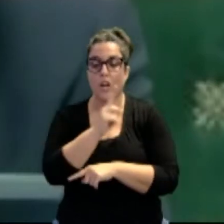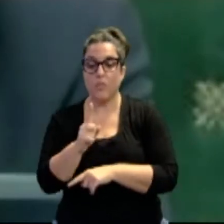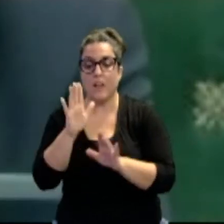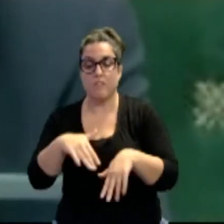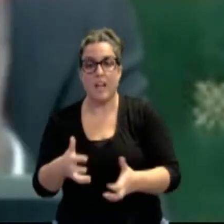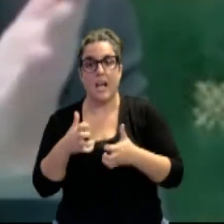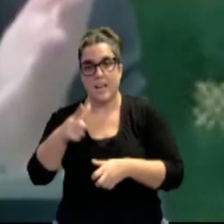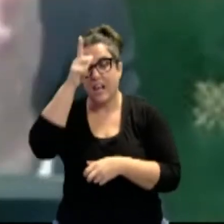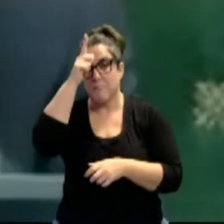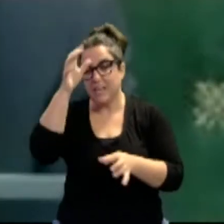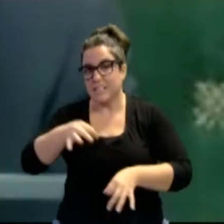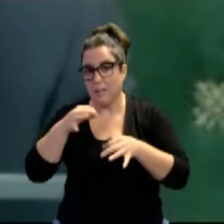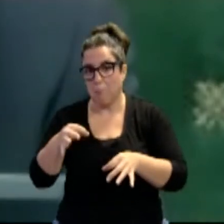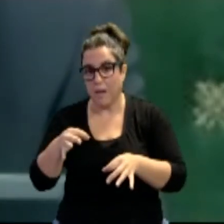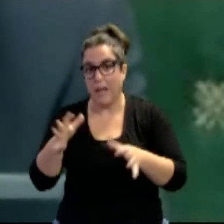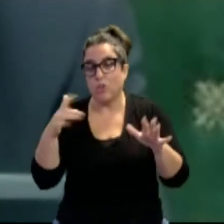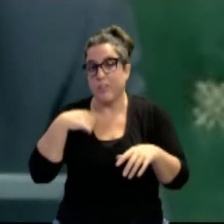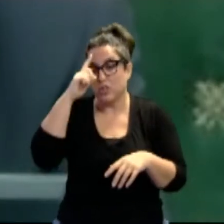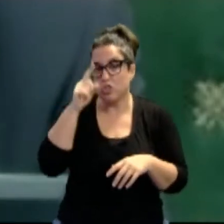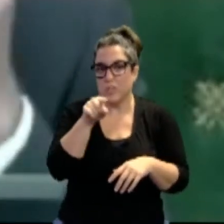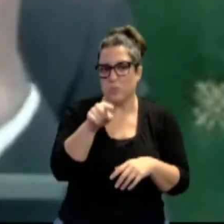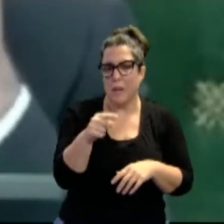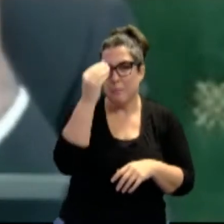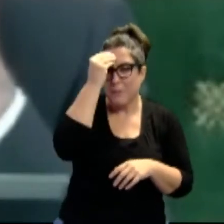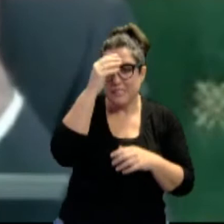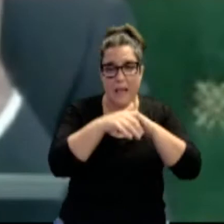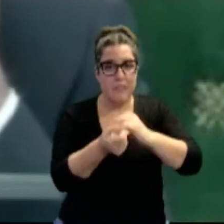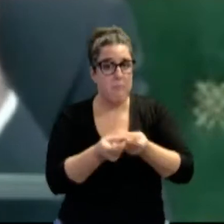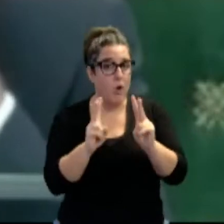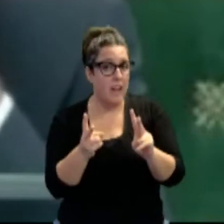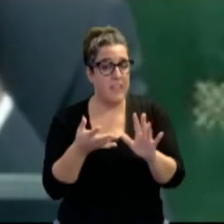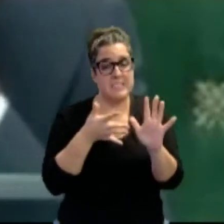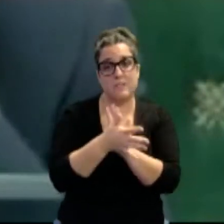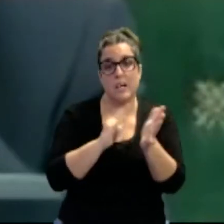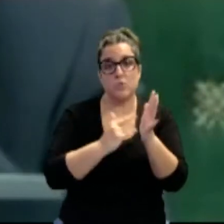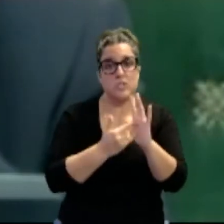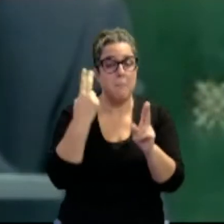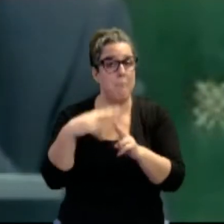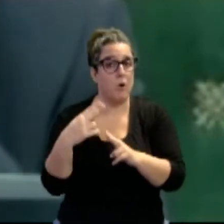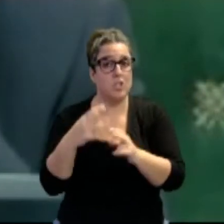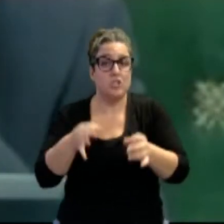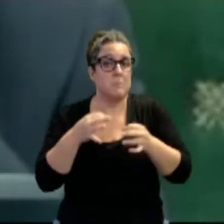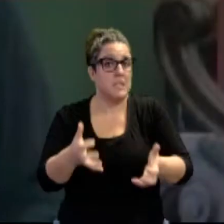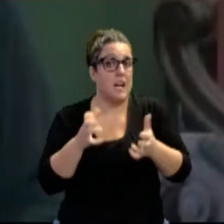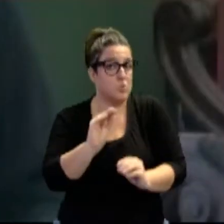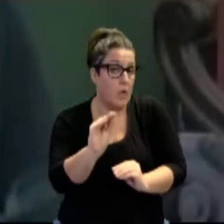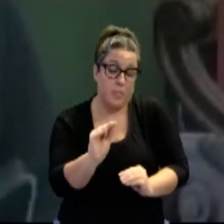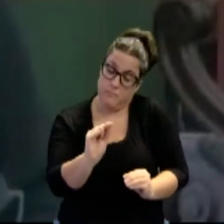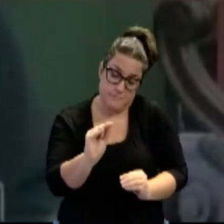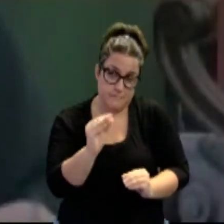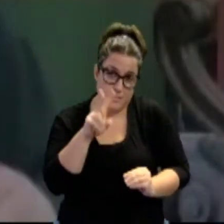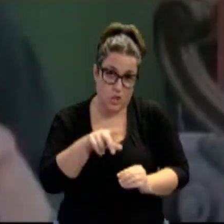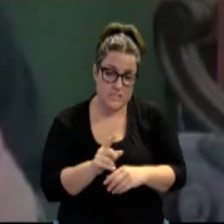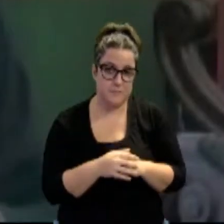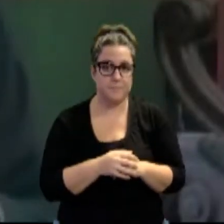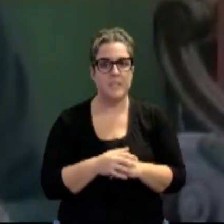Alemania. Yo no sé, a lo mejor usted entiende que la democracia es un sistema político en el cual siempre tiene que ganar usted. Y desde las filas